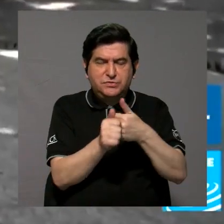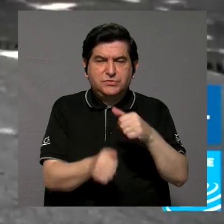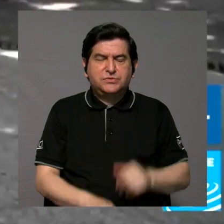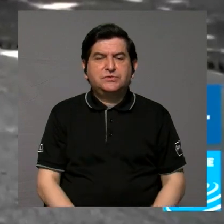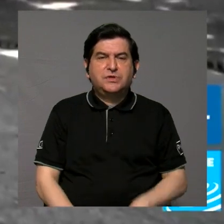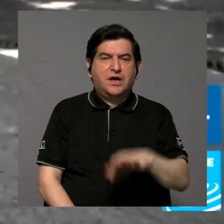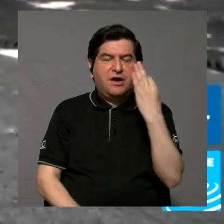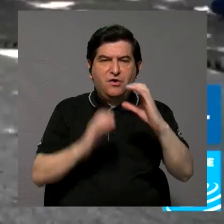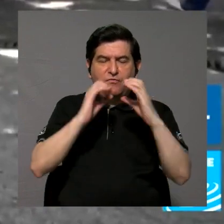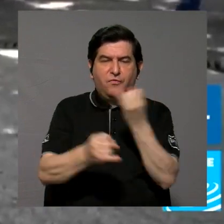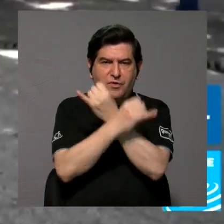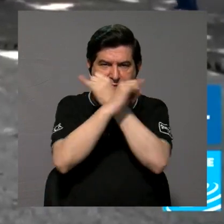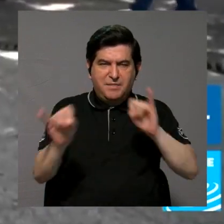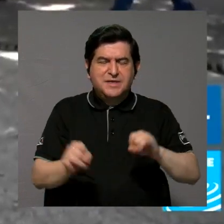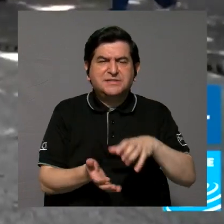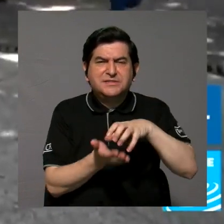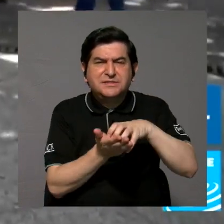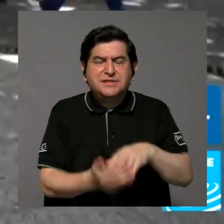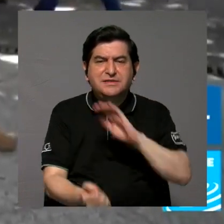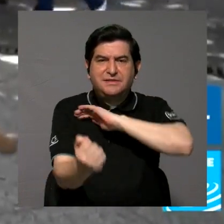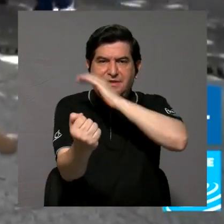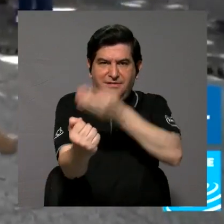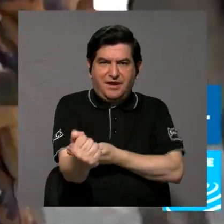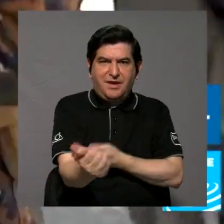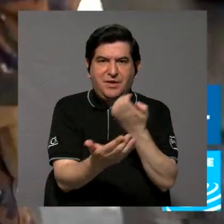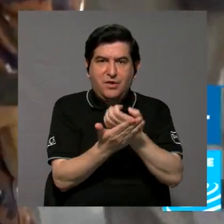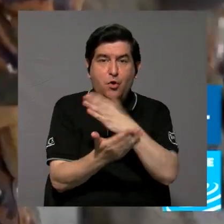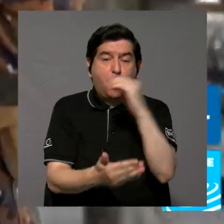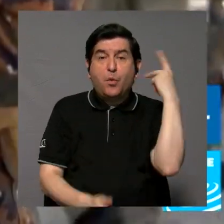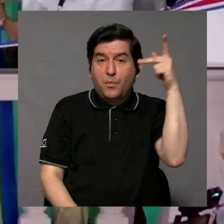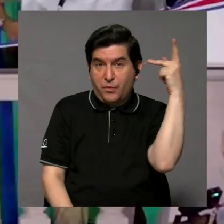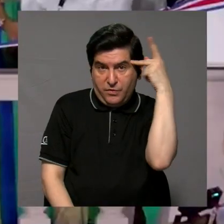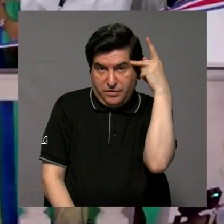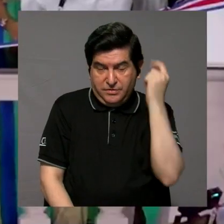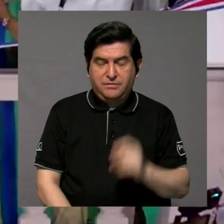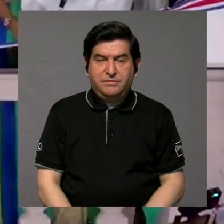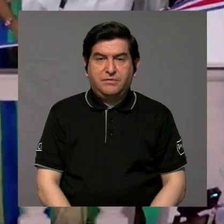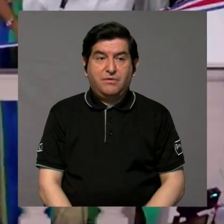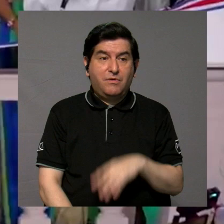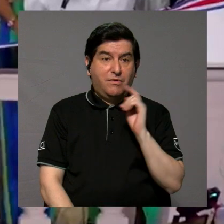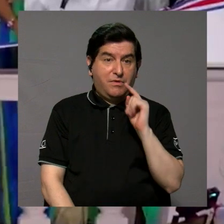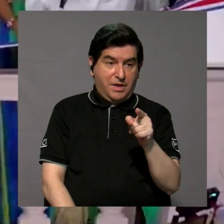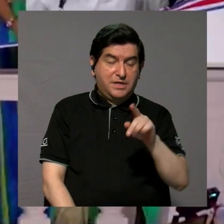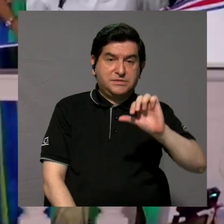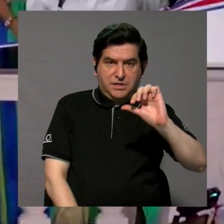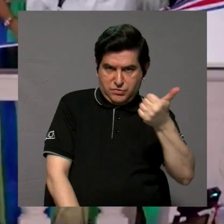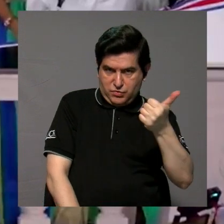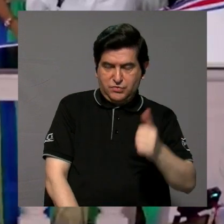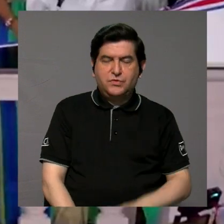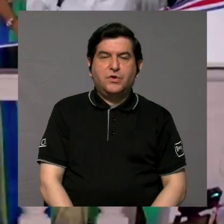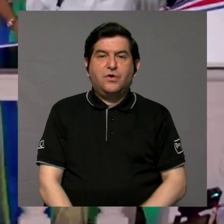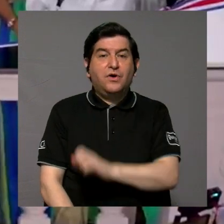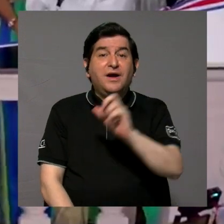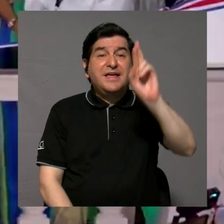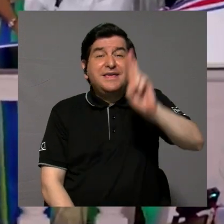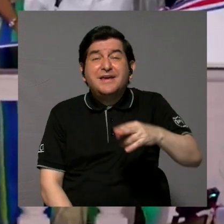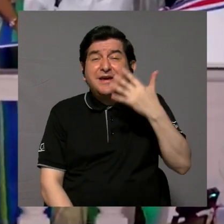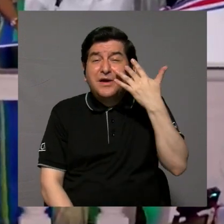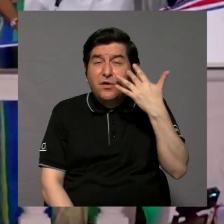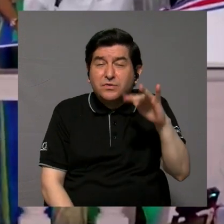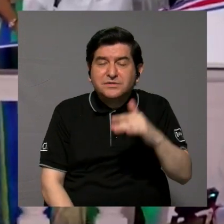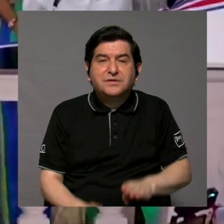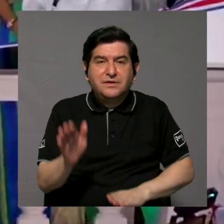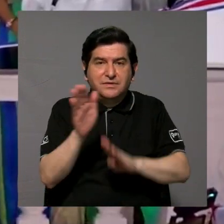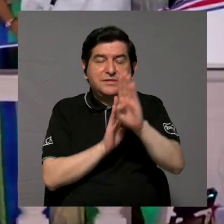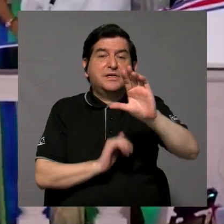medios independientes que cuestionan al poder económico o que cuestionan al poder político. Ese vendría siendo otro modelo. Y en Costa Rica pareciera ser que se